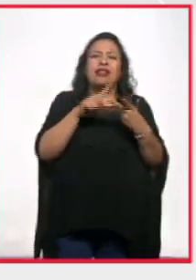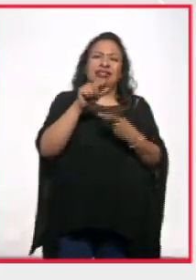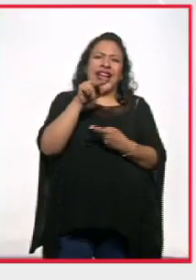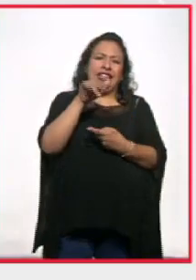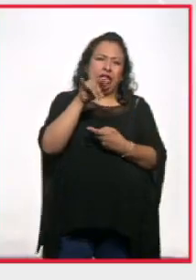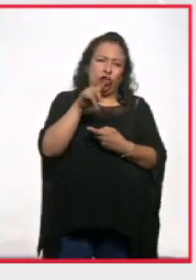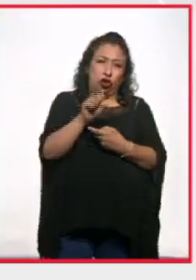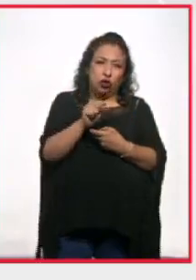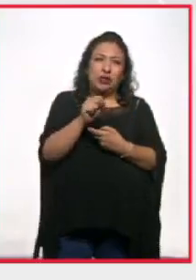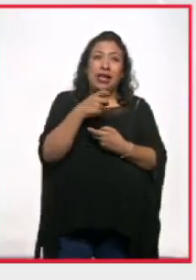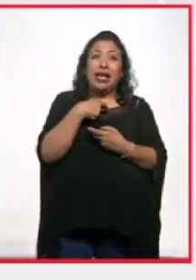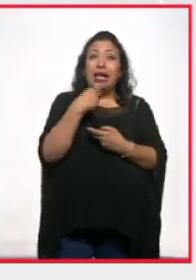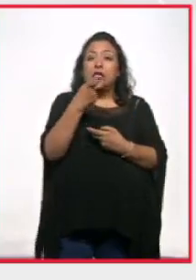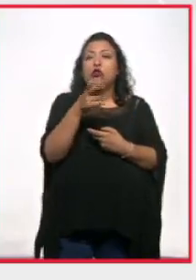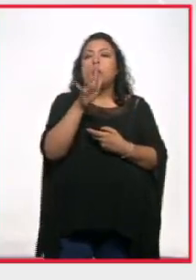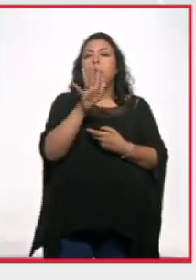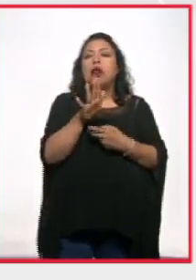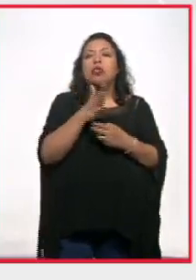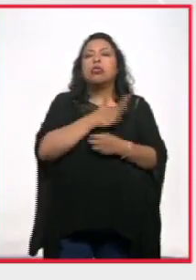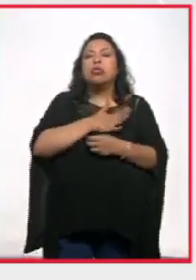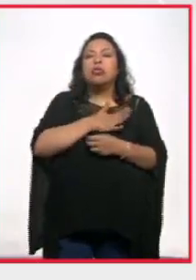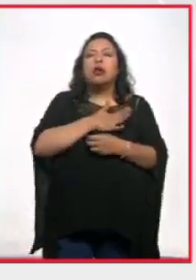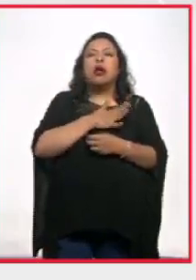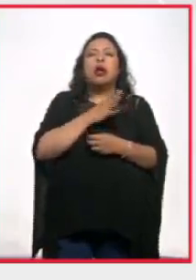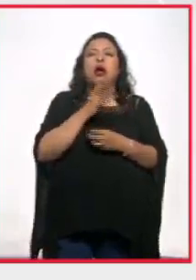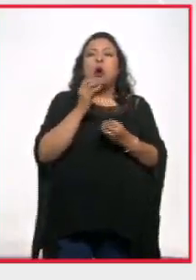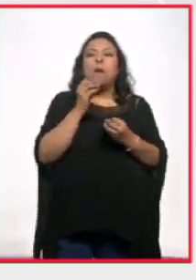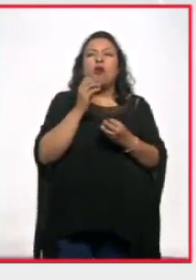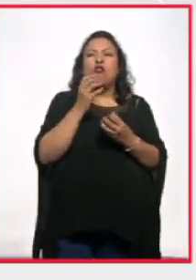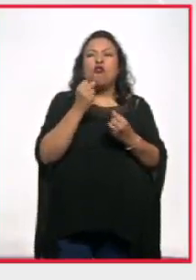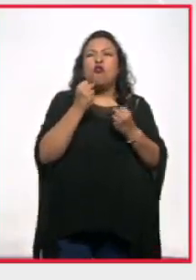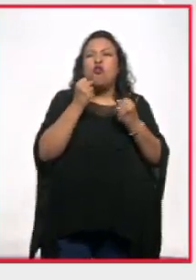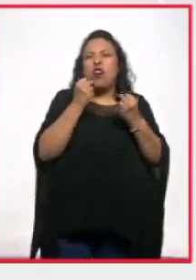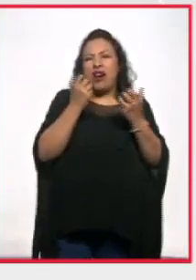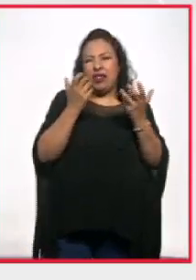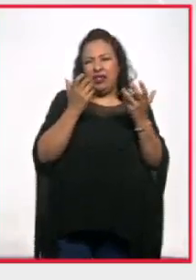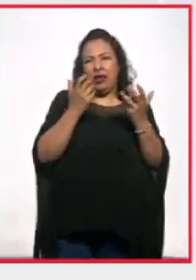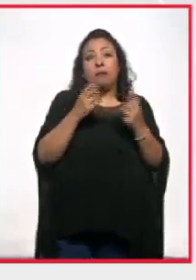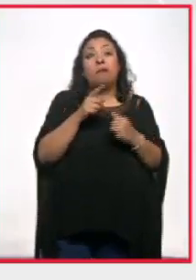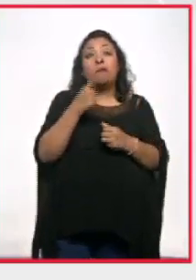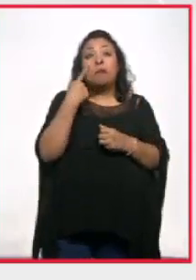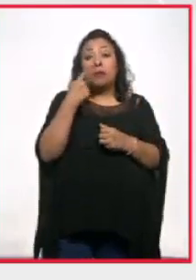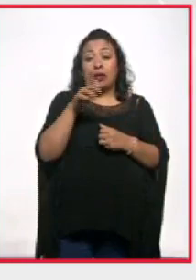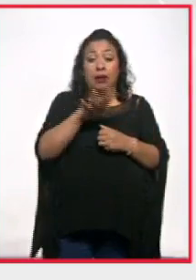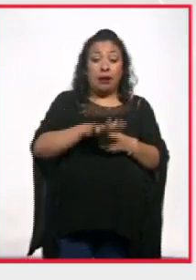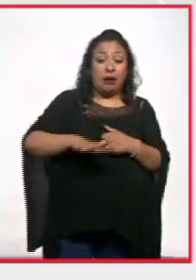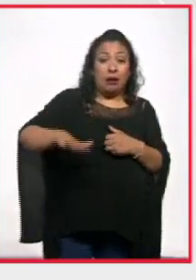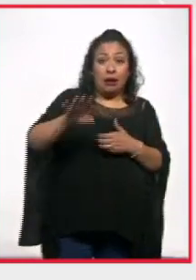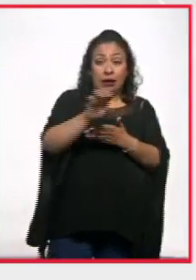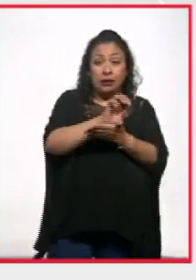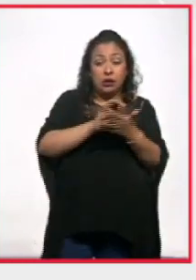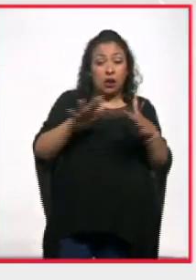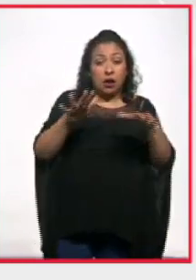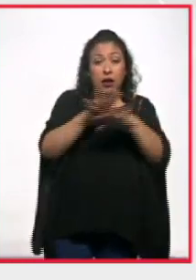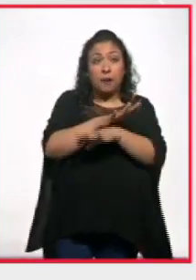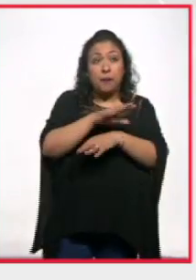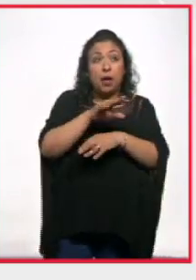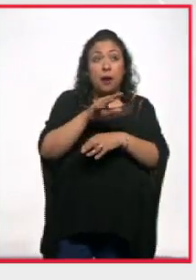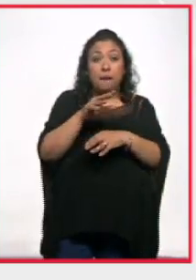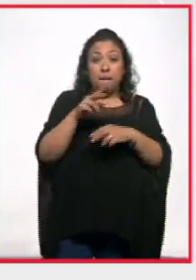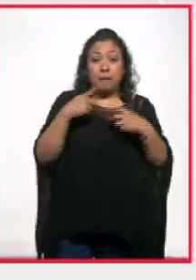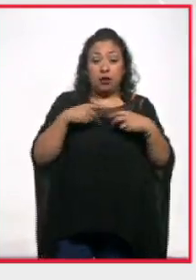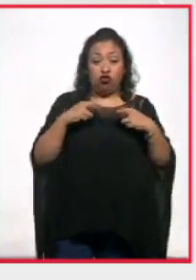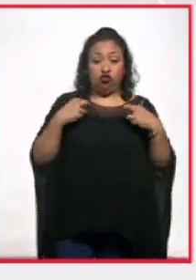y que hace del tánatos una especie de erotismo mórbido. La disposición del escenario ha sido modificada colocando al